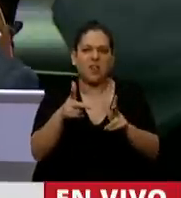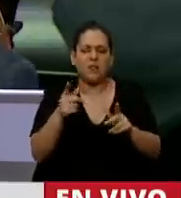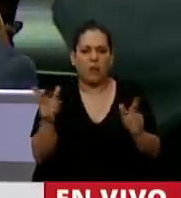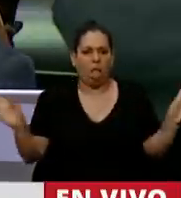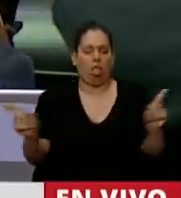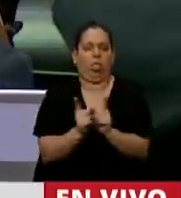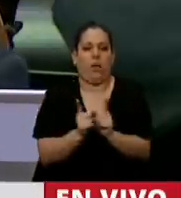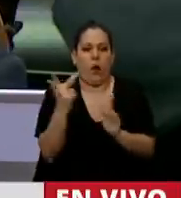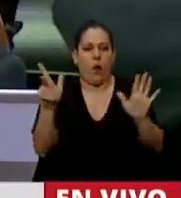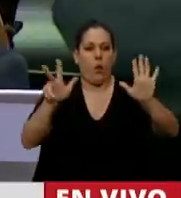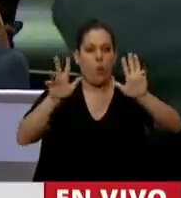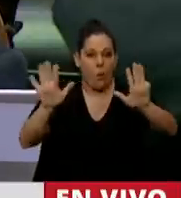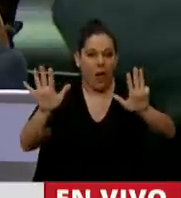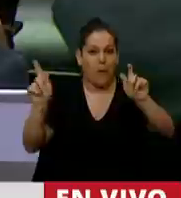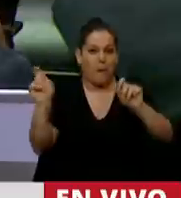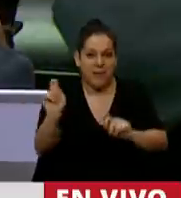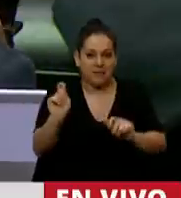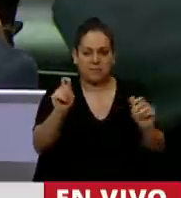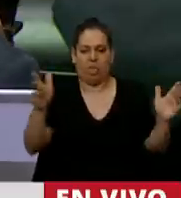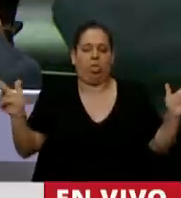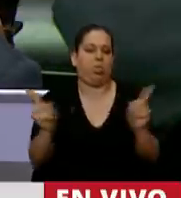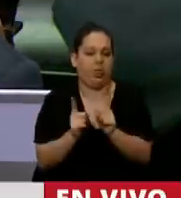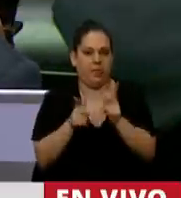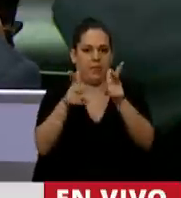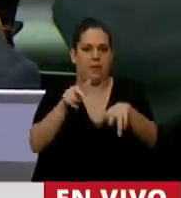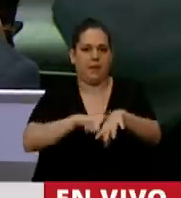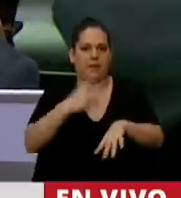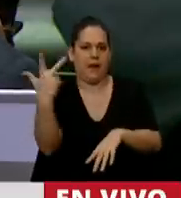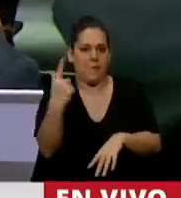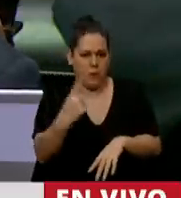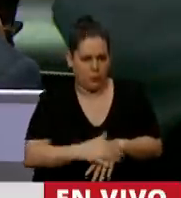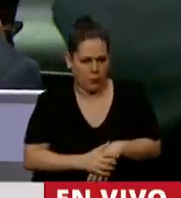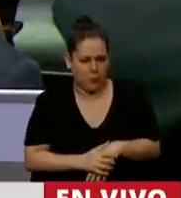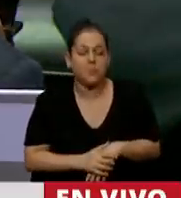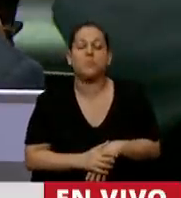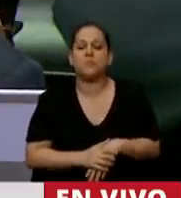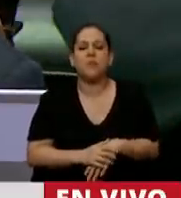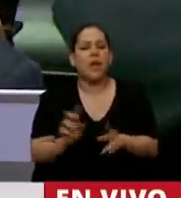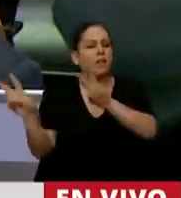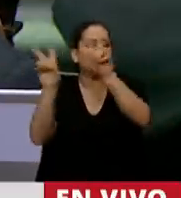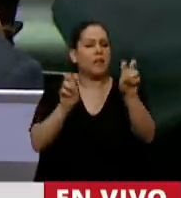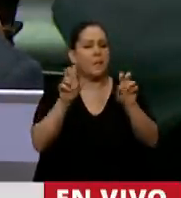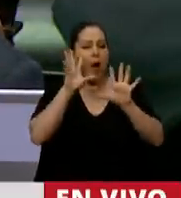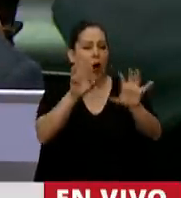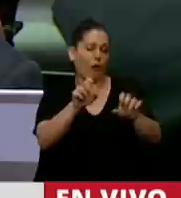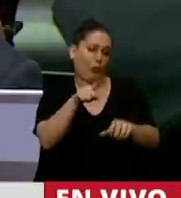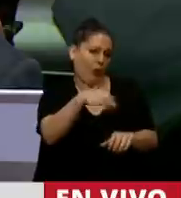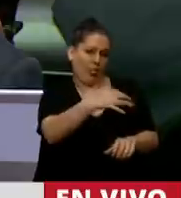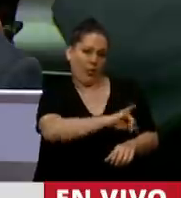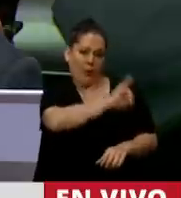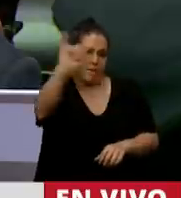habló de 3 puntos, el odio, la palabra y la institucionalidad. Respecto del odio, sería bueno que se lo diga a su